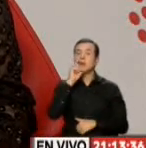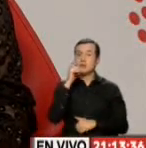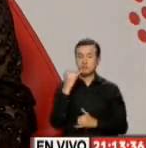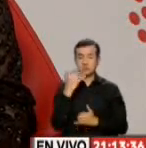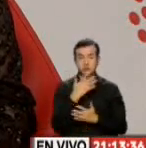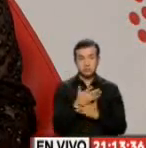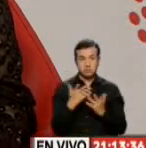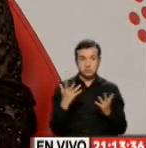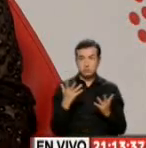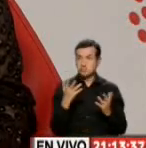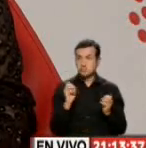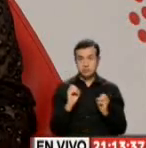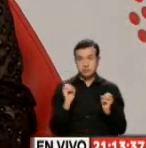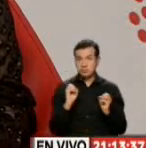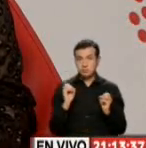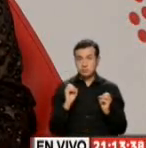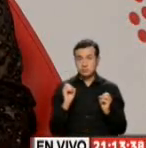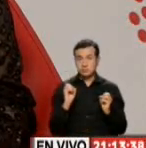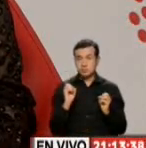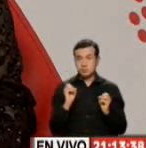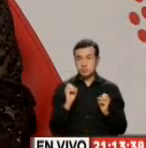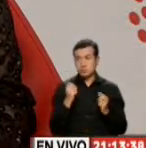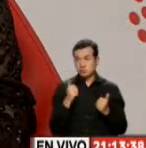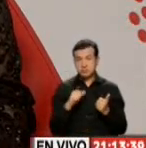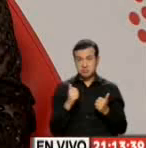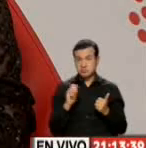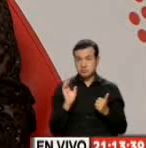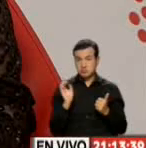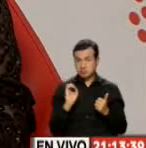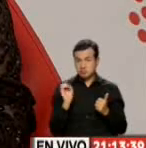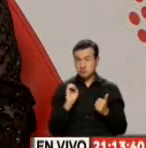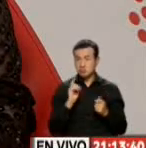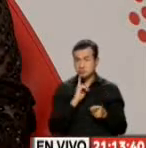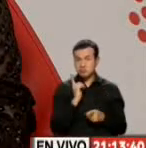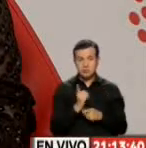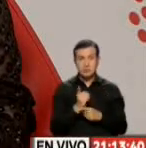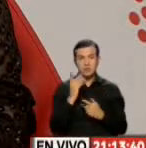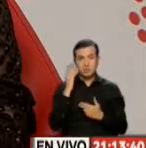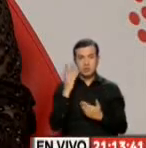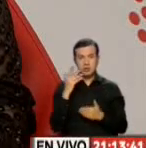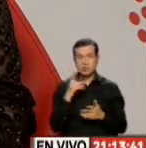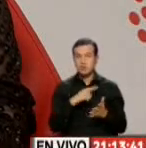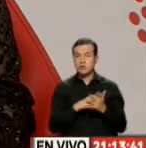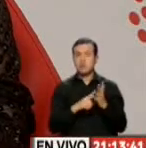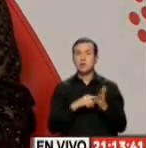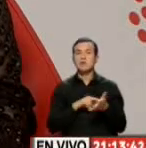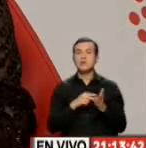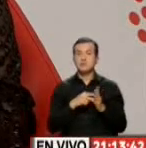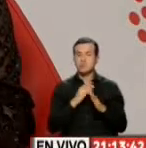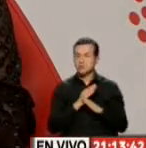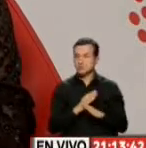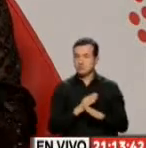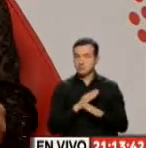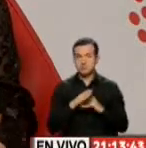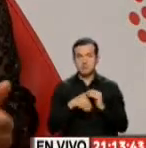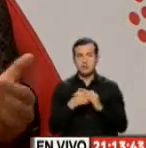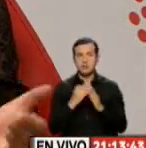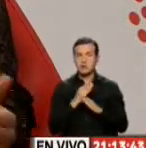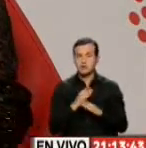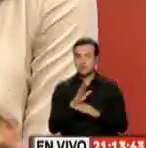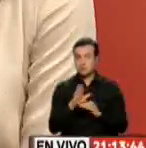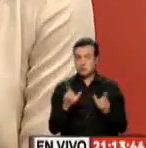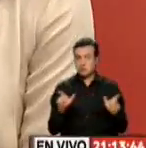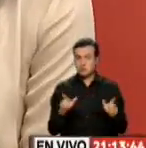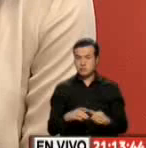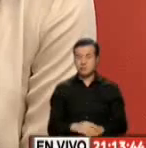realidad no ha tenido consecuencias favorables, pero que sí políticamente significa rechazamos esa manera ahora,